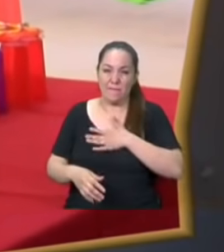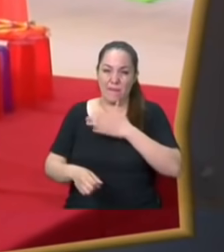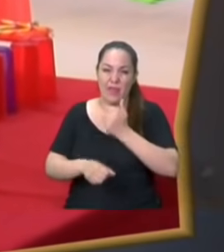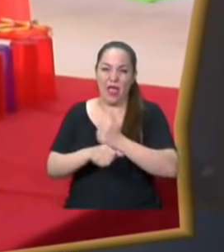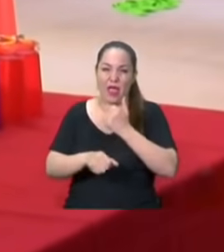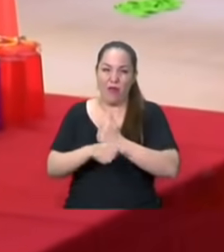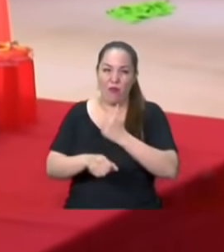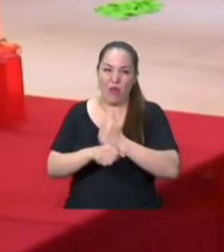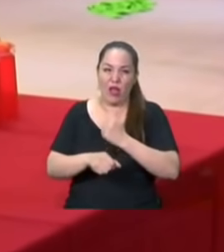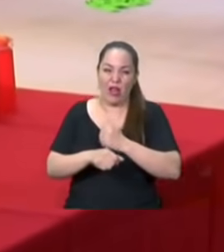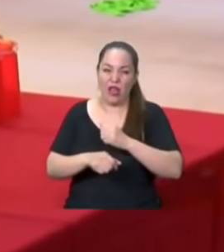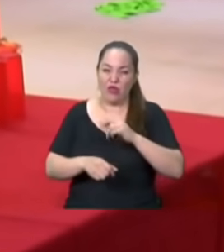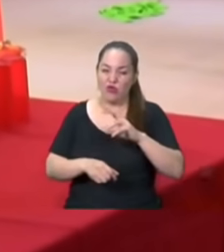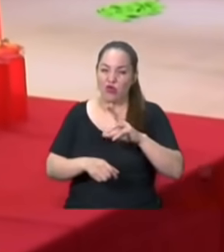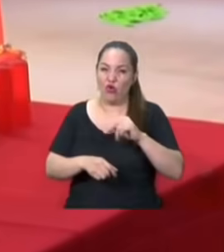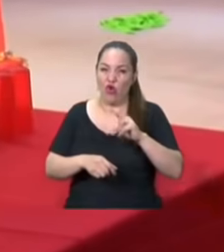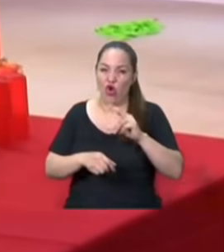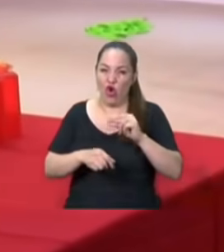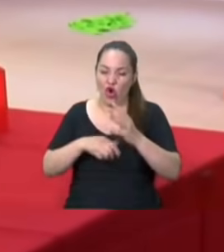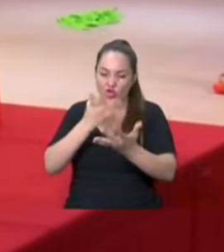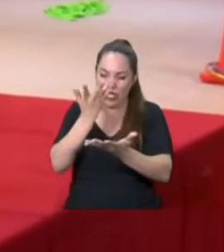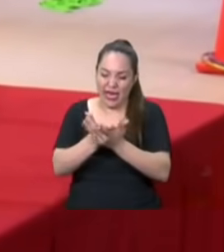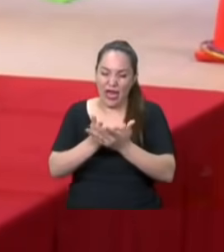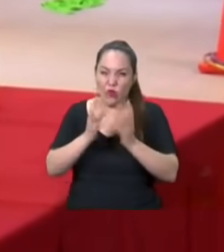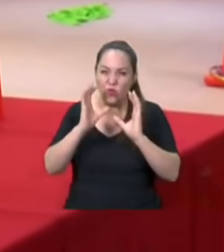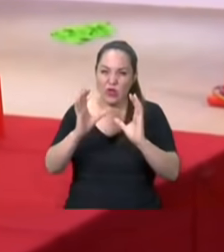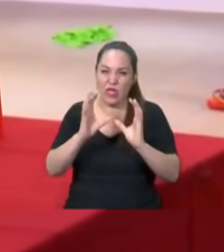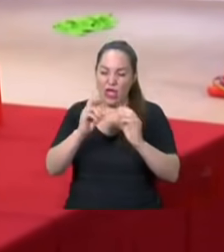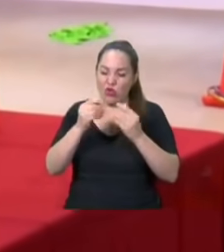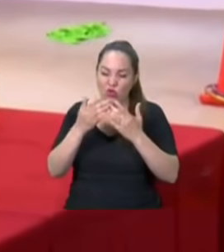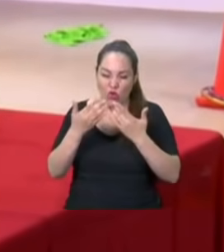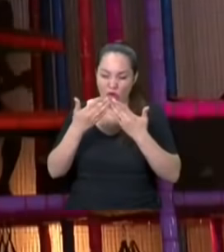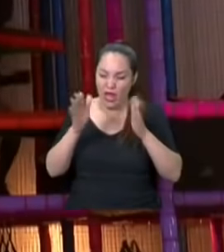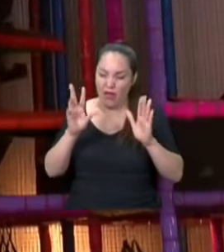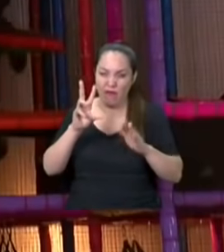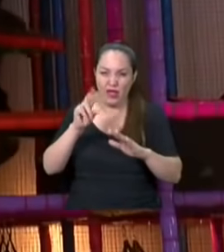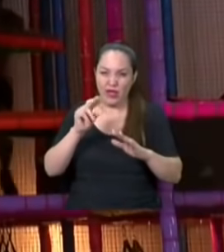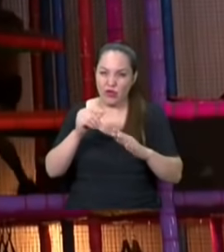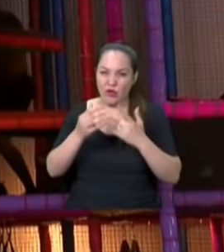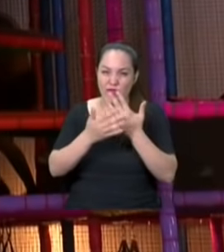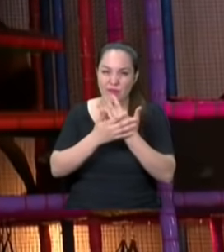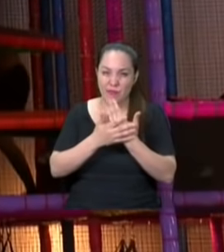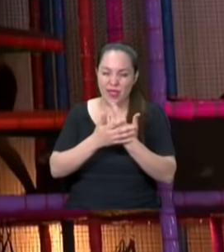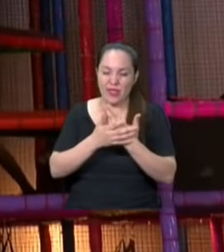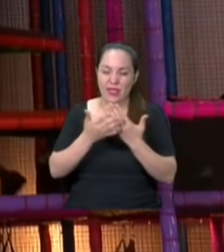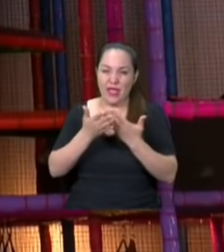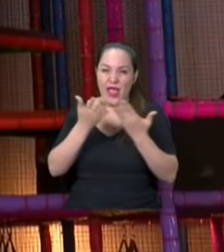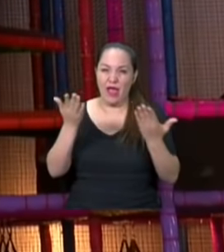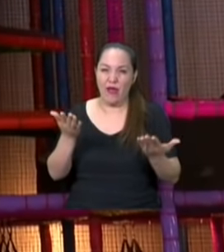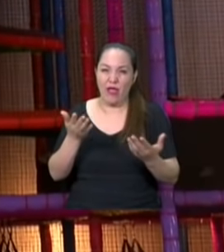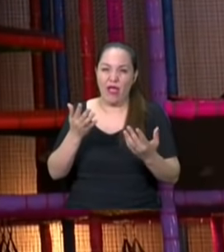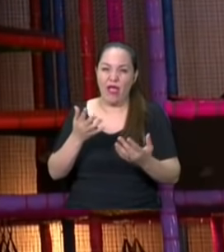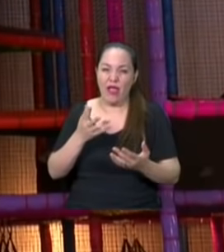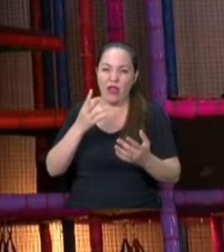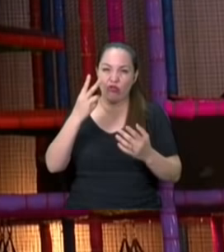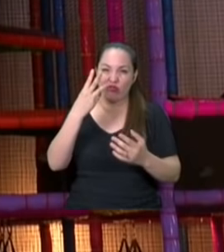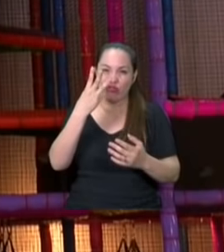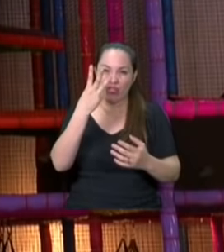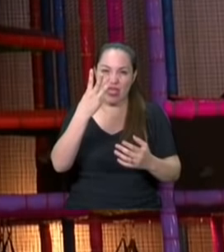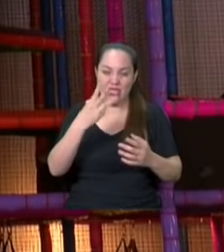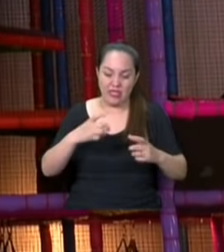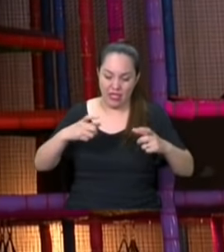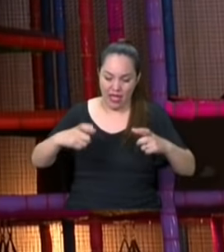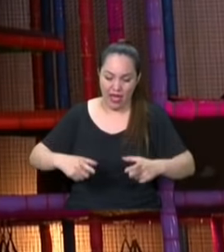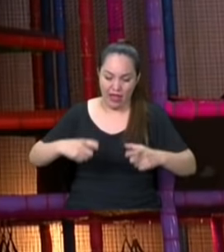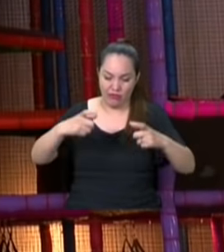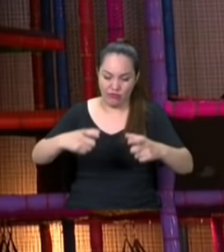se tiene que caer, lo logra zumbido. Y ahora viene la última prueba, a tener que incrustar esos tres aros. Ahí en ese cono viene